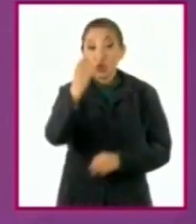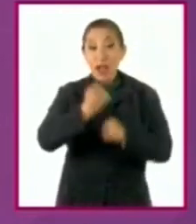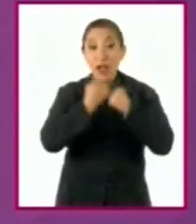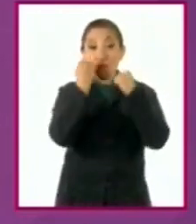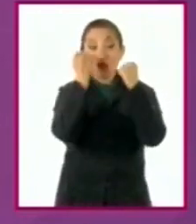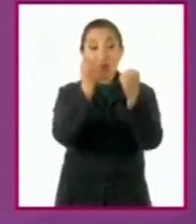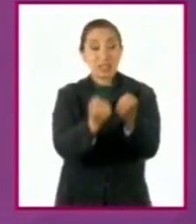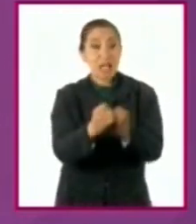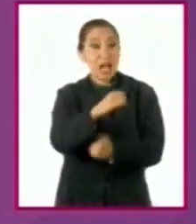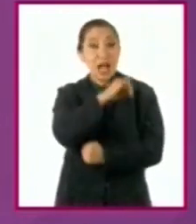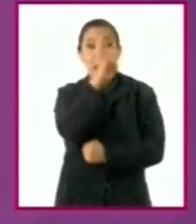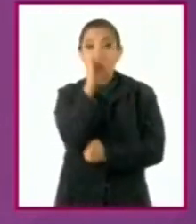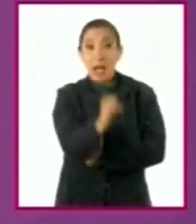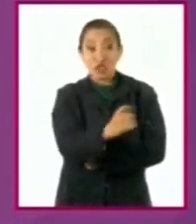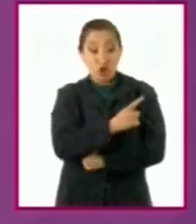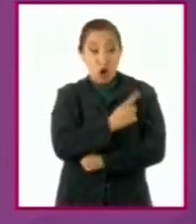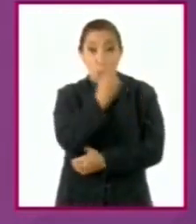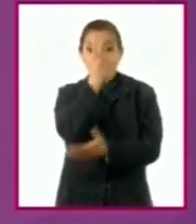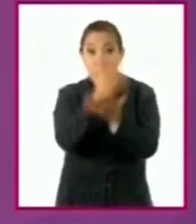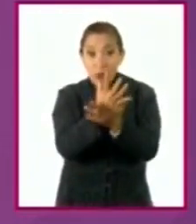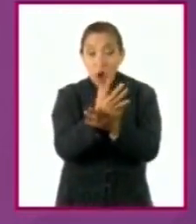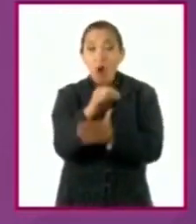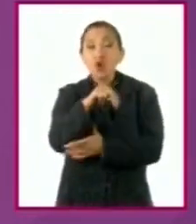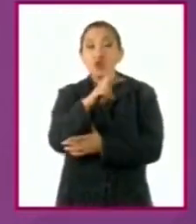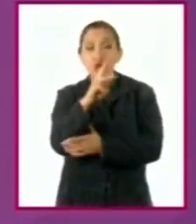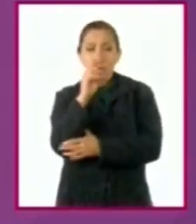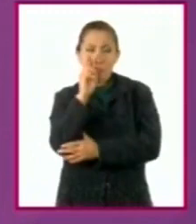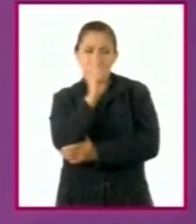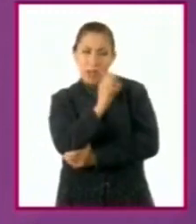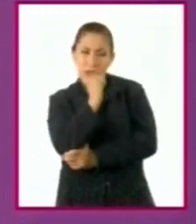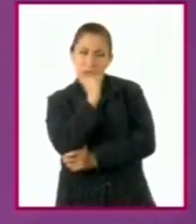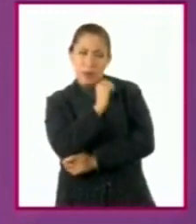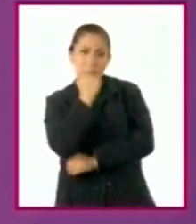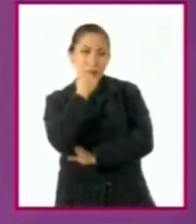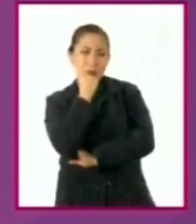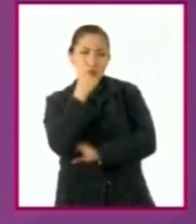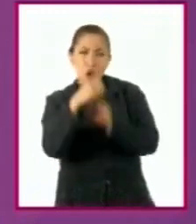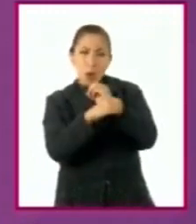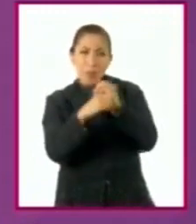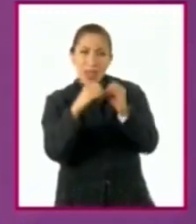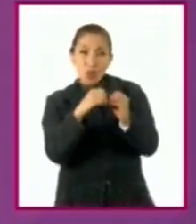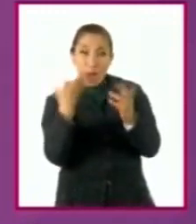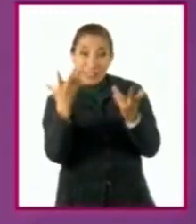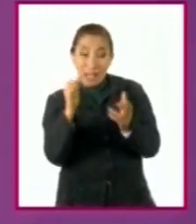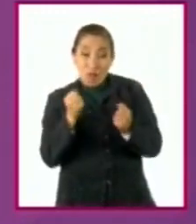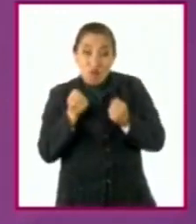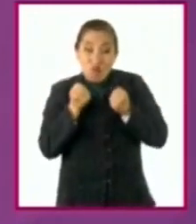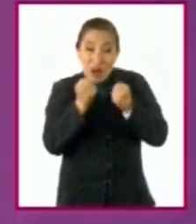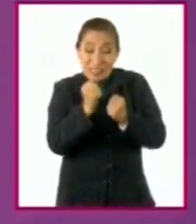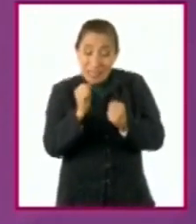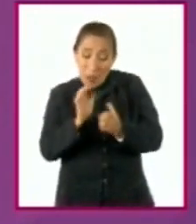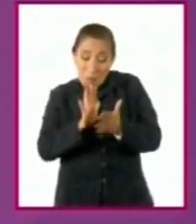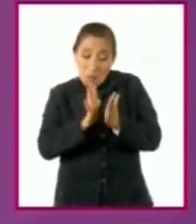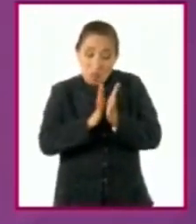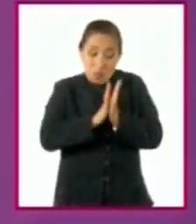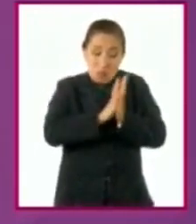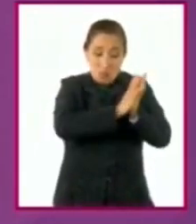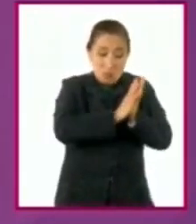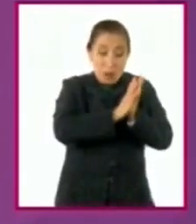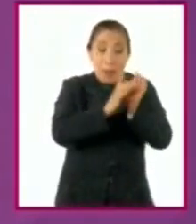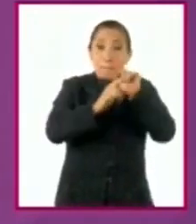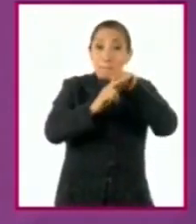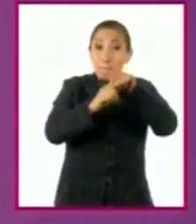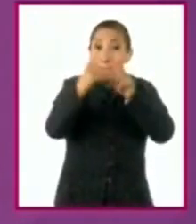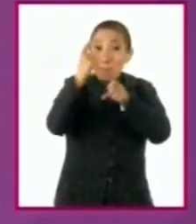fuerza nunca existe sola. Newton observó que siempre que un cuerpo aplica una fuerza sobre otro, el